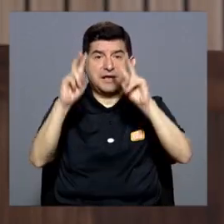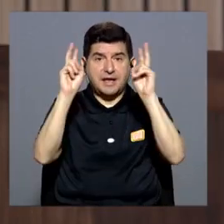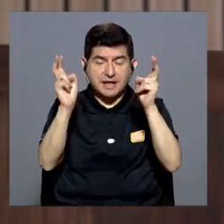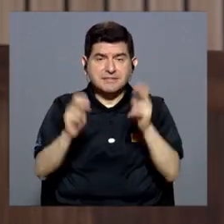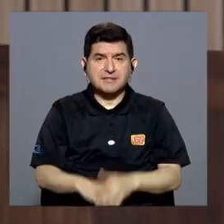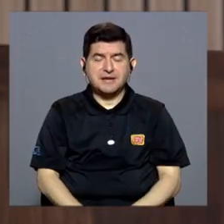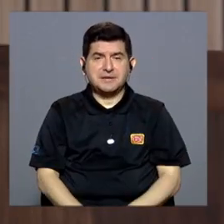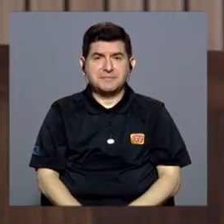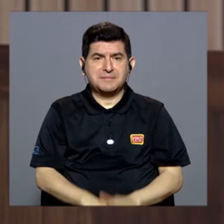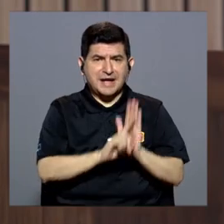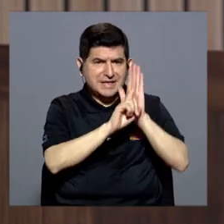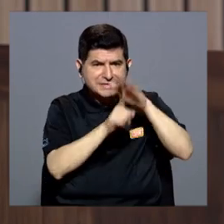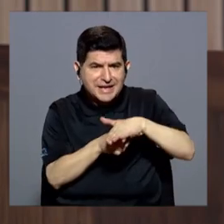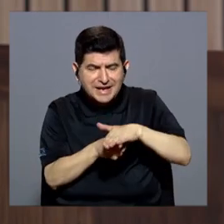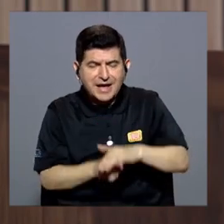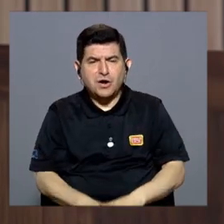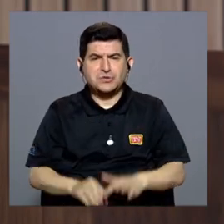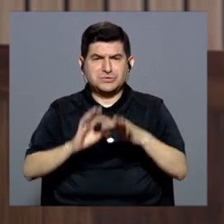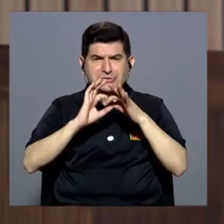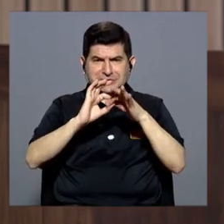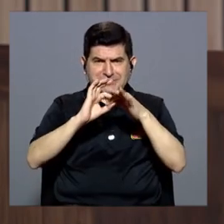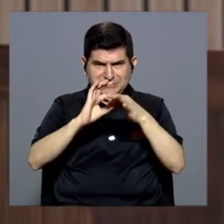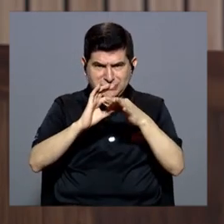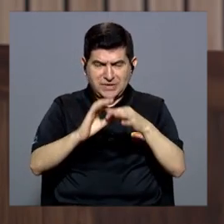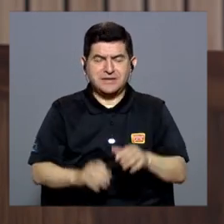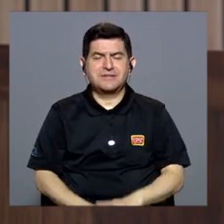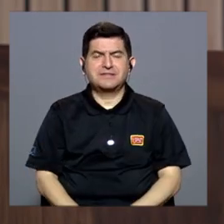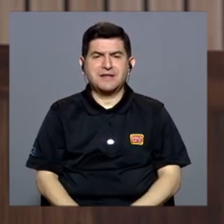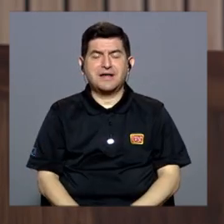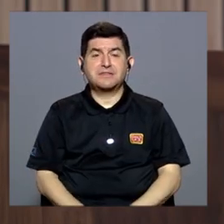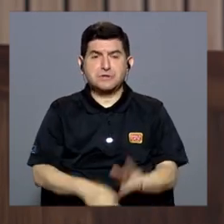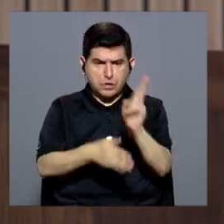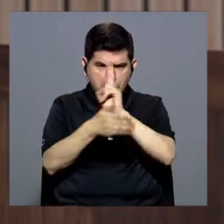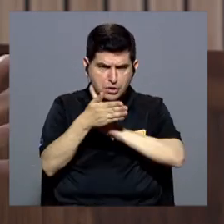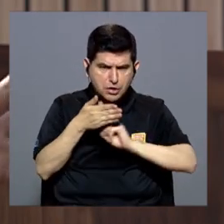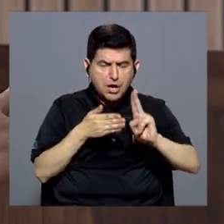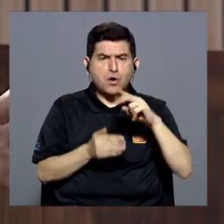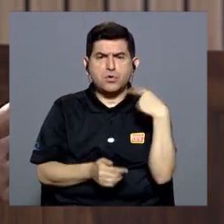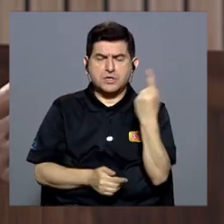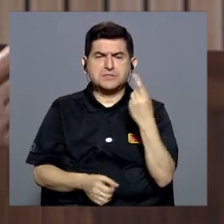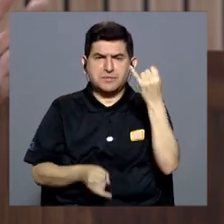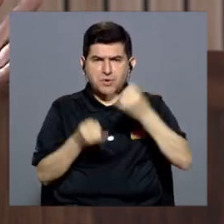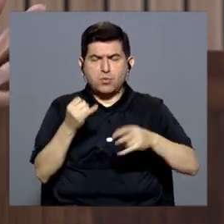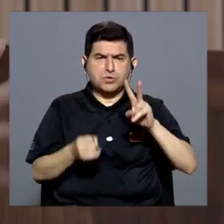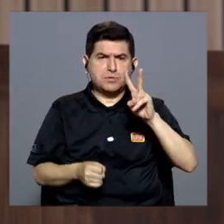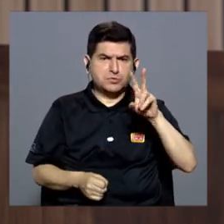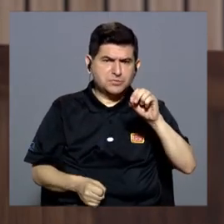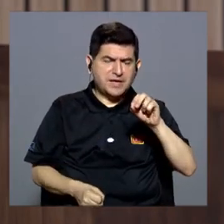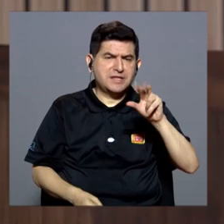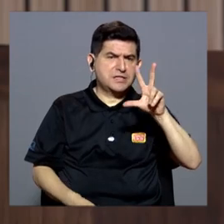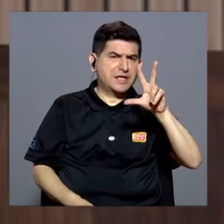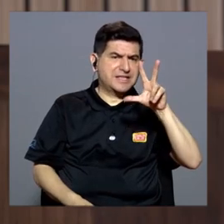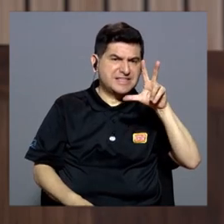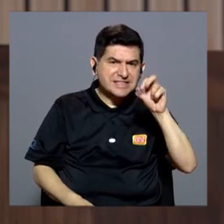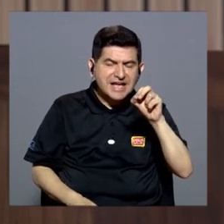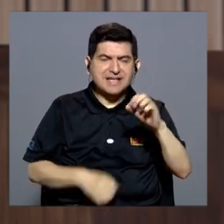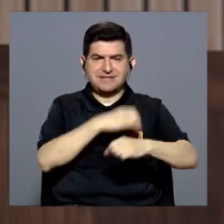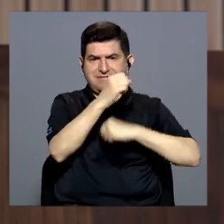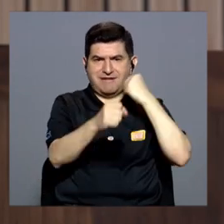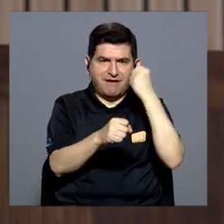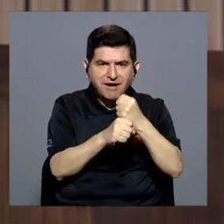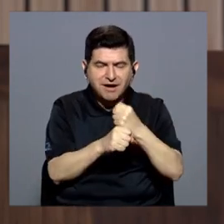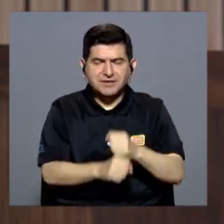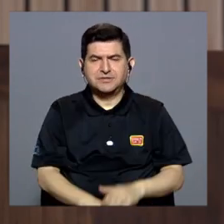sobre el acoso sexual, que yo creo que la universidad siempre ha estado, por lo menos en los últimos 20, 30 años, apuntada